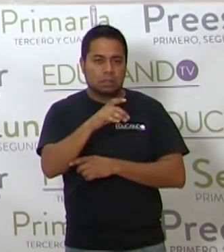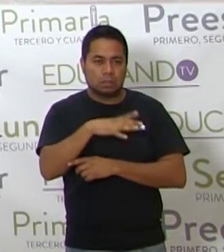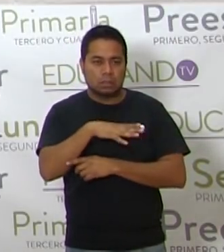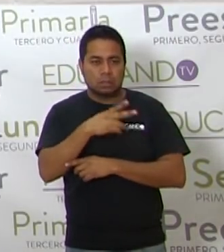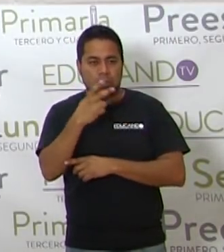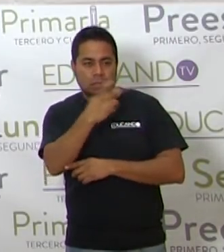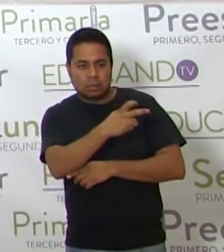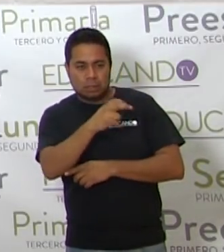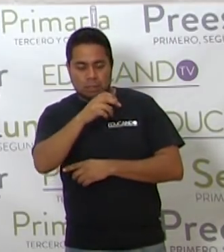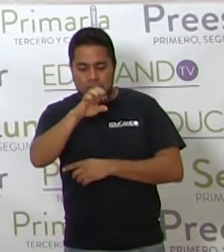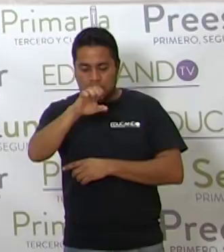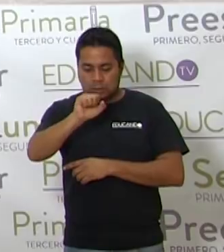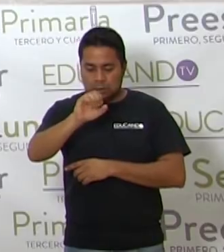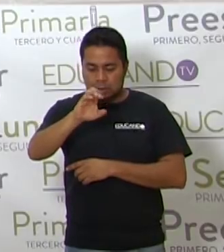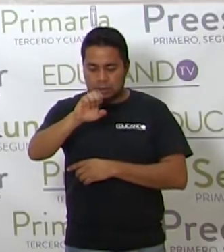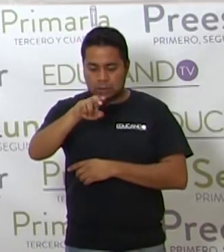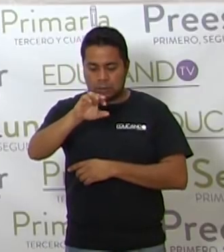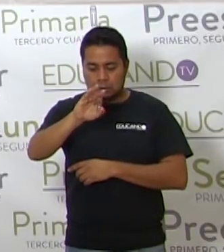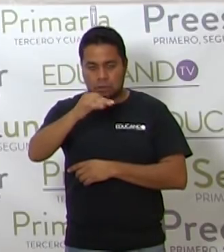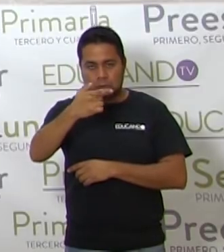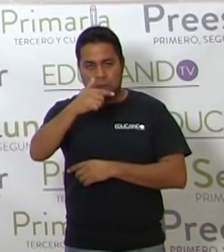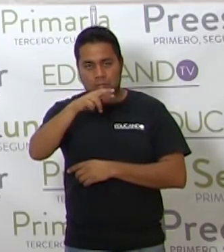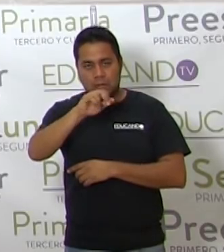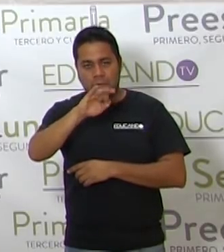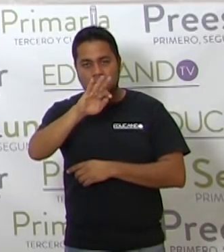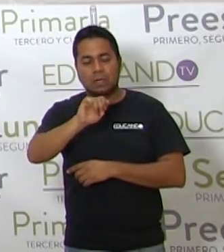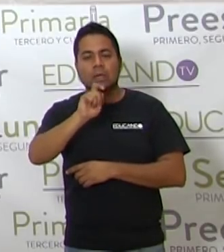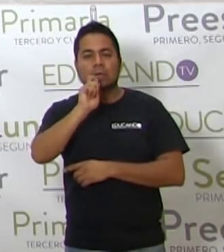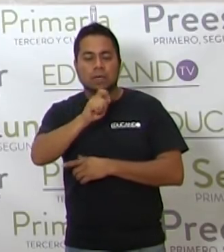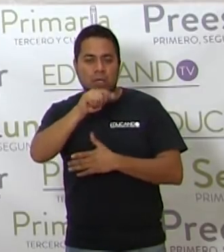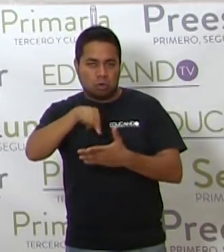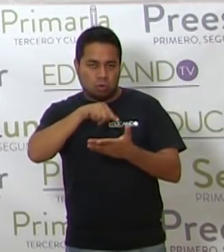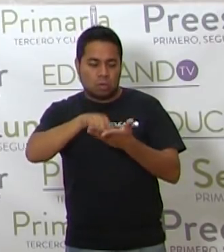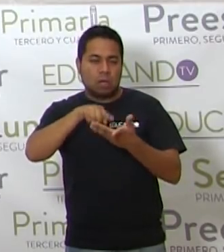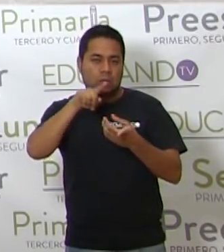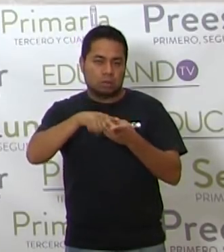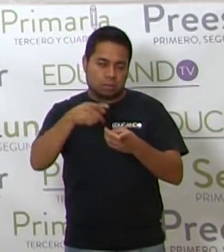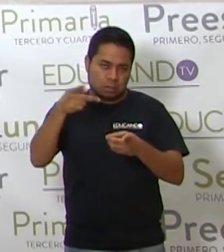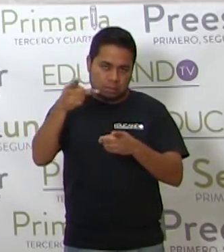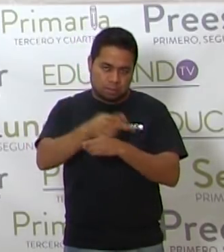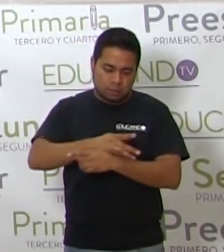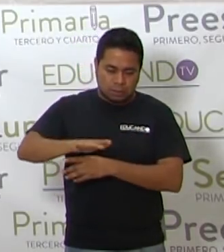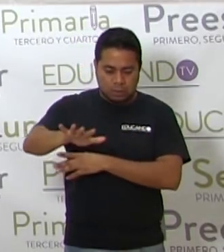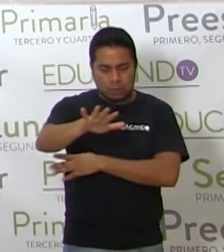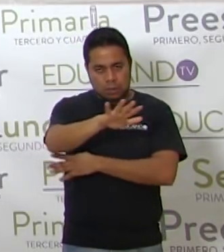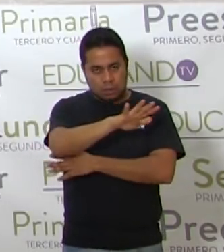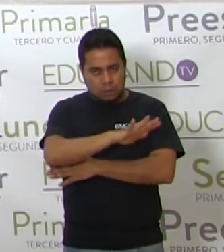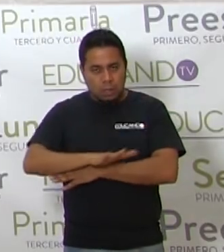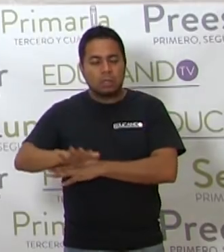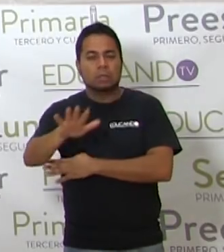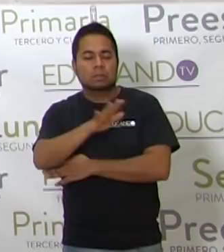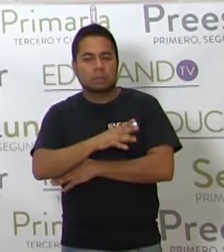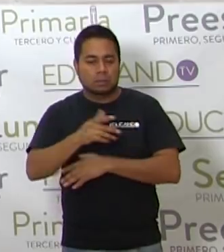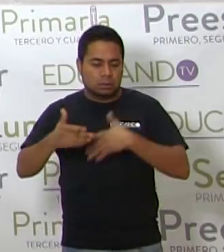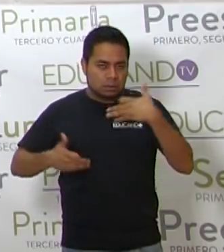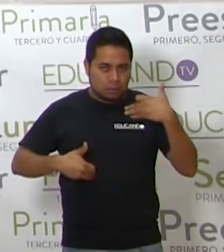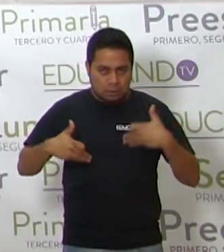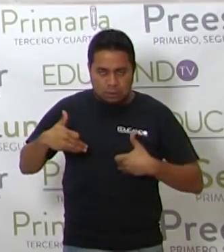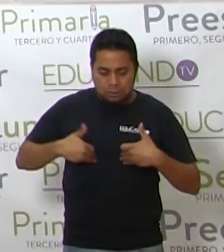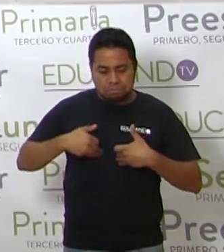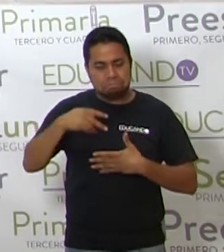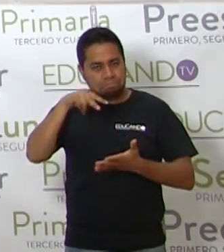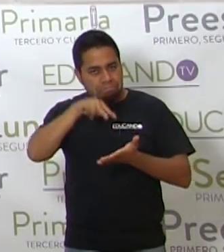esta escenografía o esta descripción del lugar donde se desarrolla dicho acto, donde van a